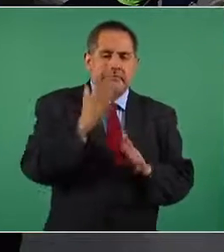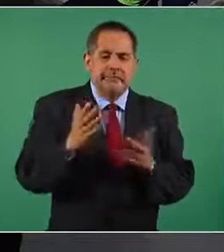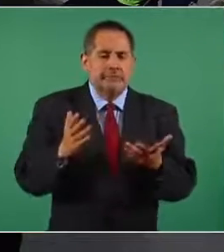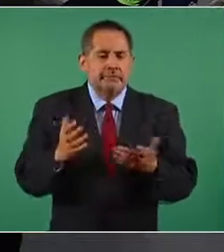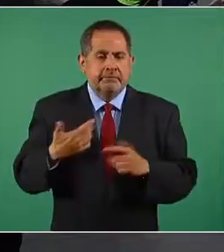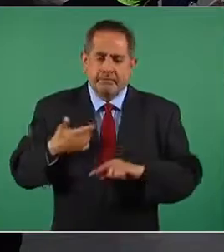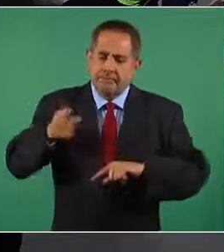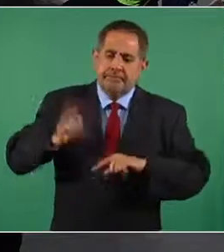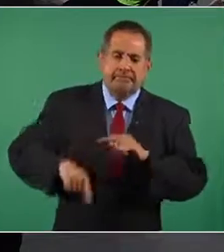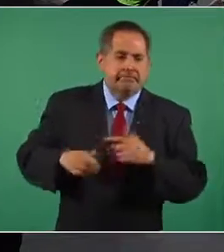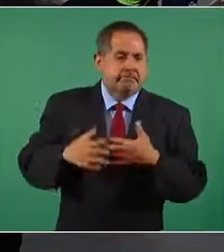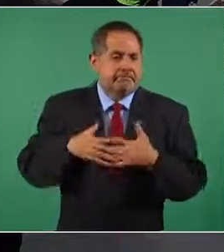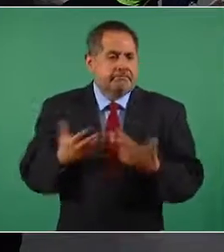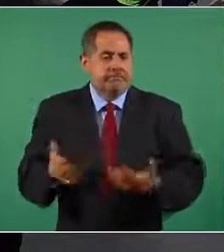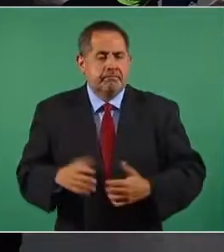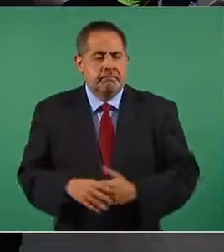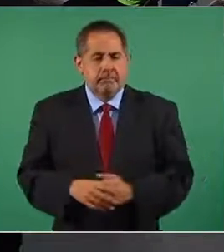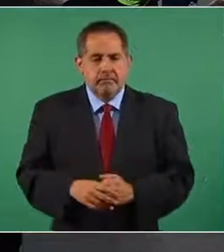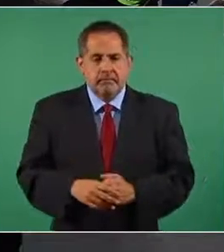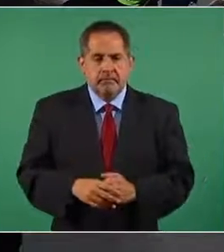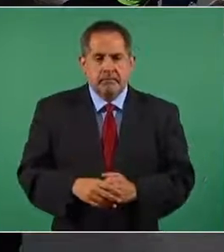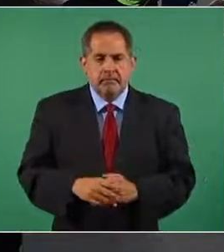me quitan la confianza?